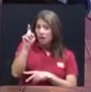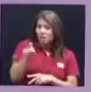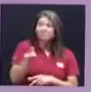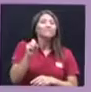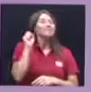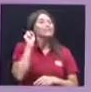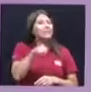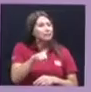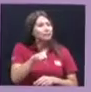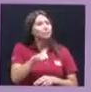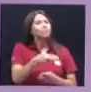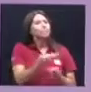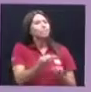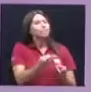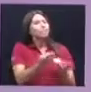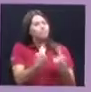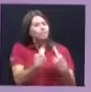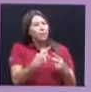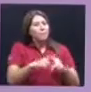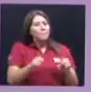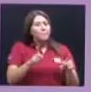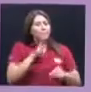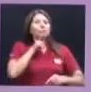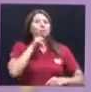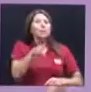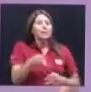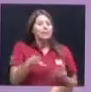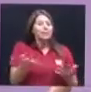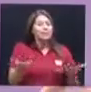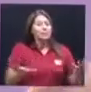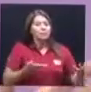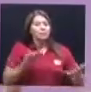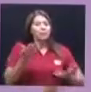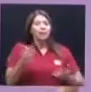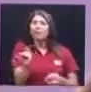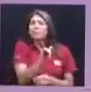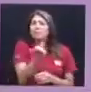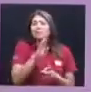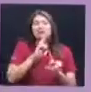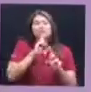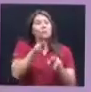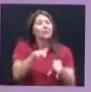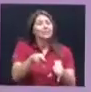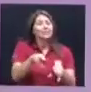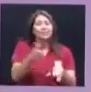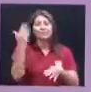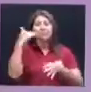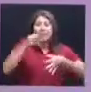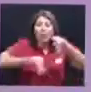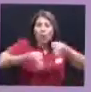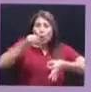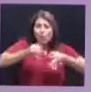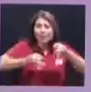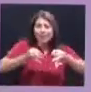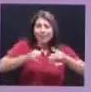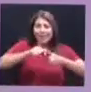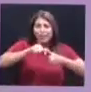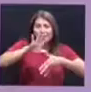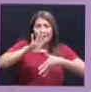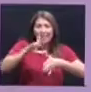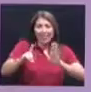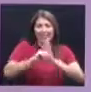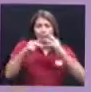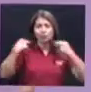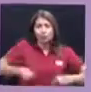pero realmente este es la misma respuesta que recibimos en la Corte Interamericana de Derechos Humanos